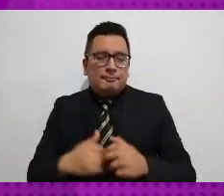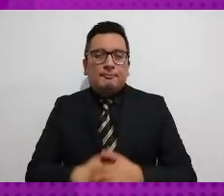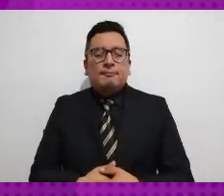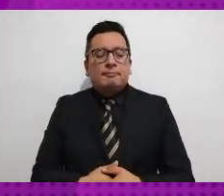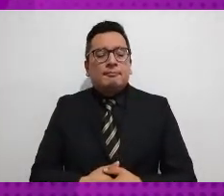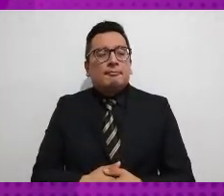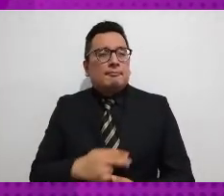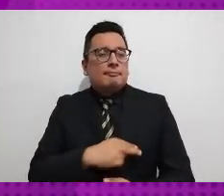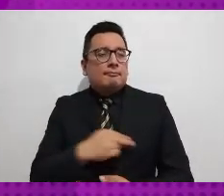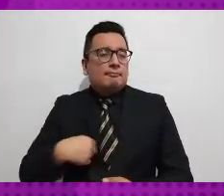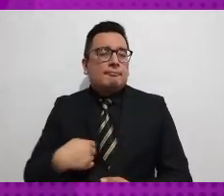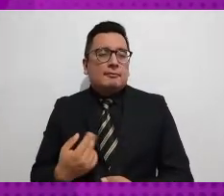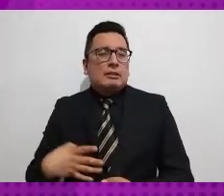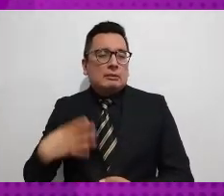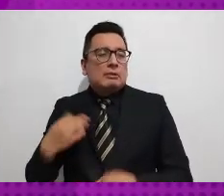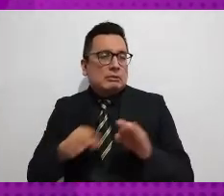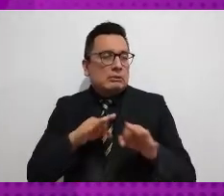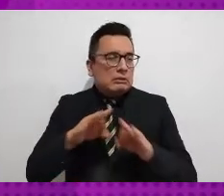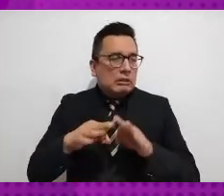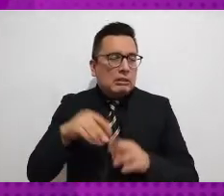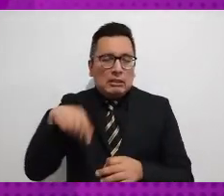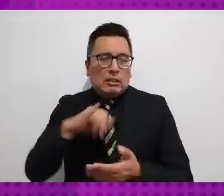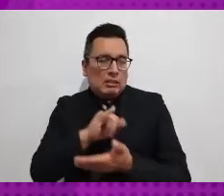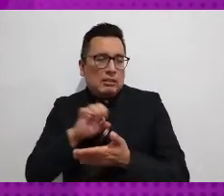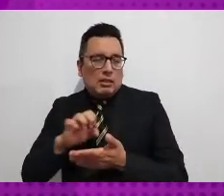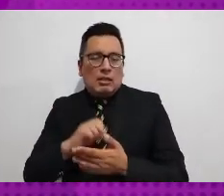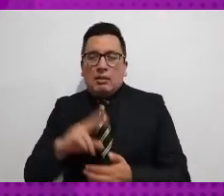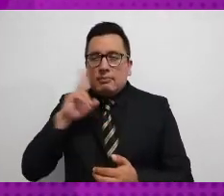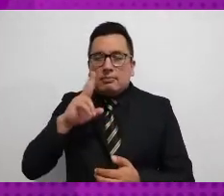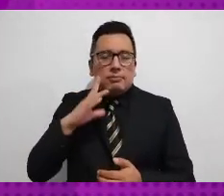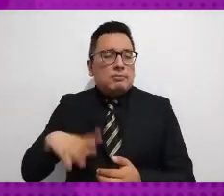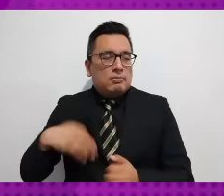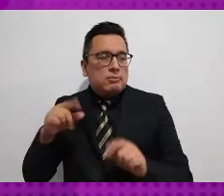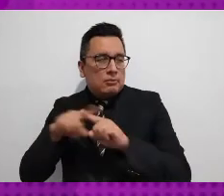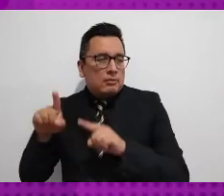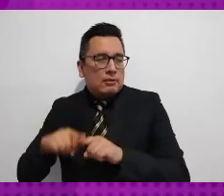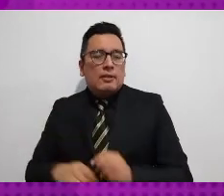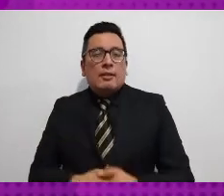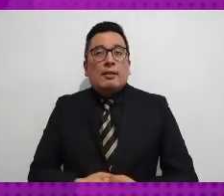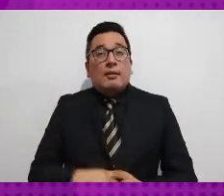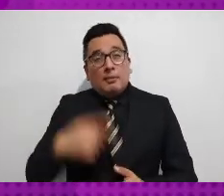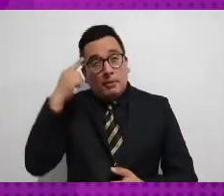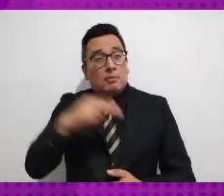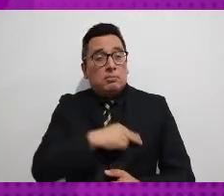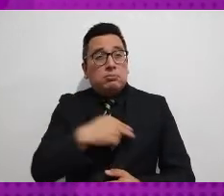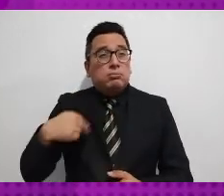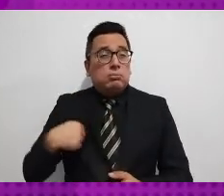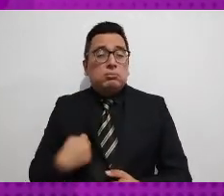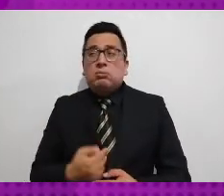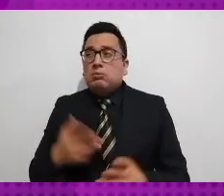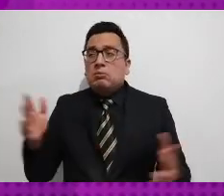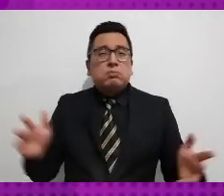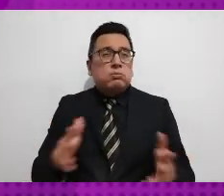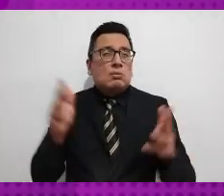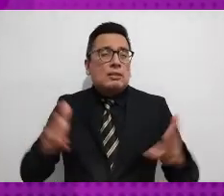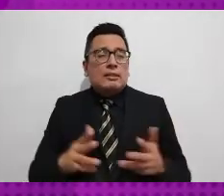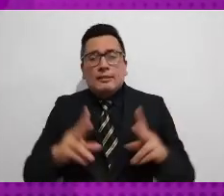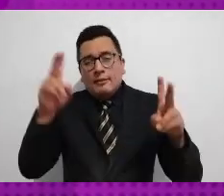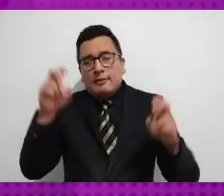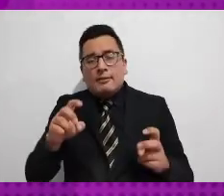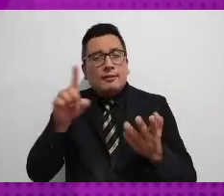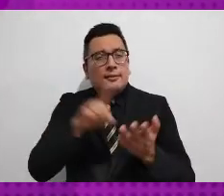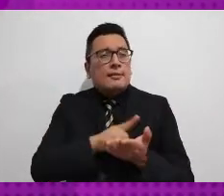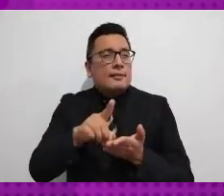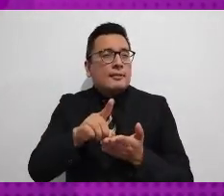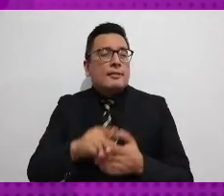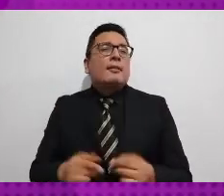seguiremos trabajando en nuestra consejería desde todas las trincheras y todos los espacios que nos abran para seguir promoviendo, respetando, garantizando